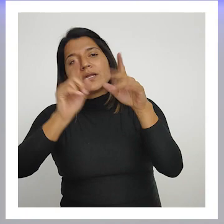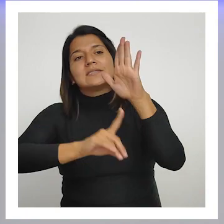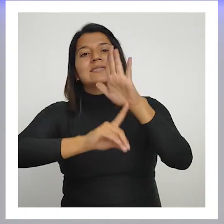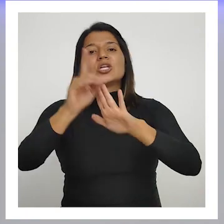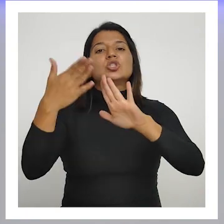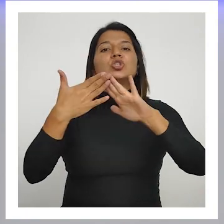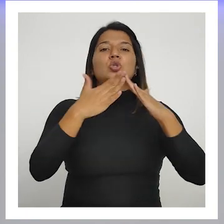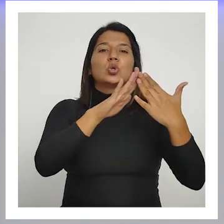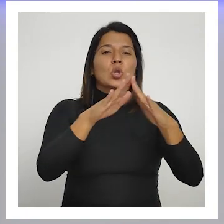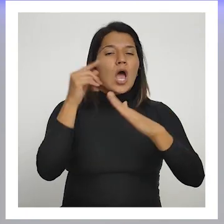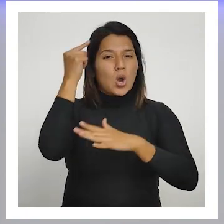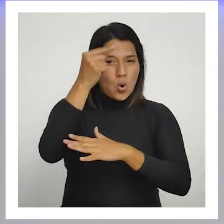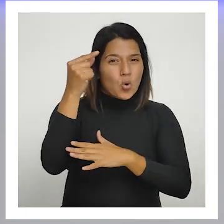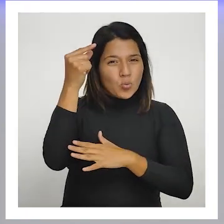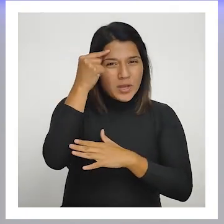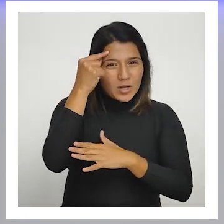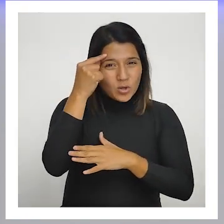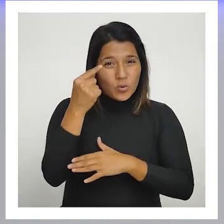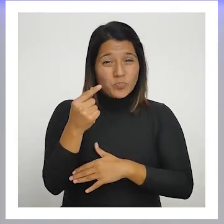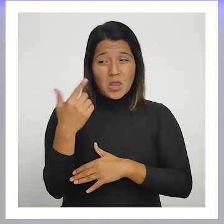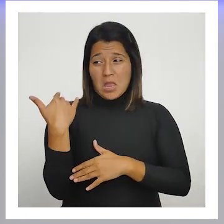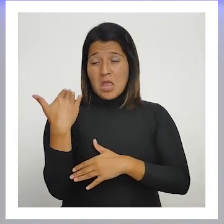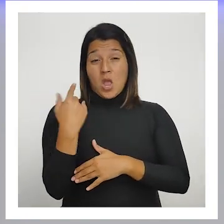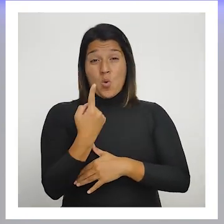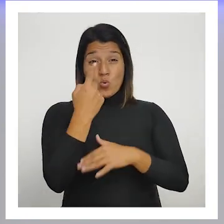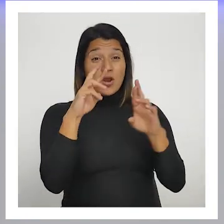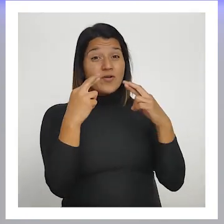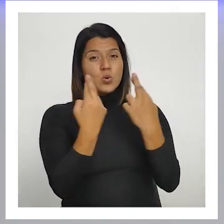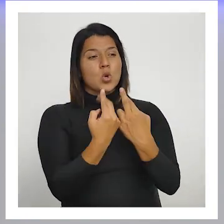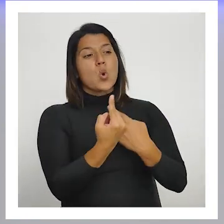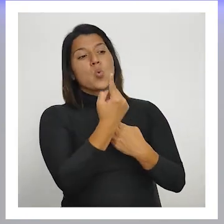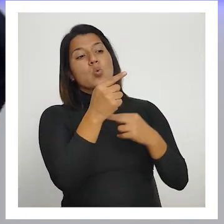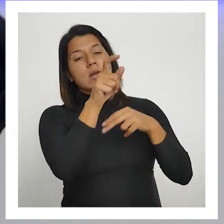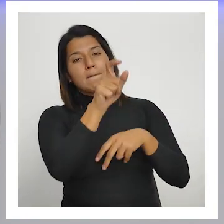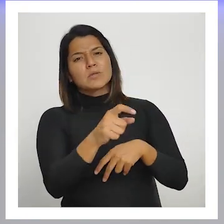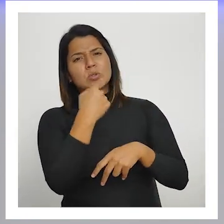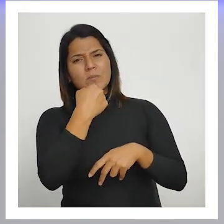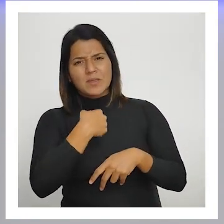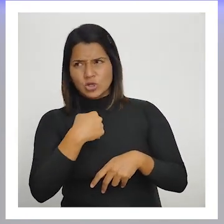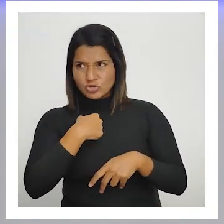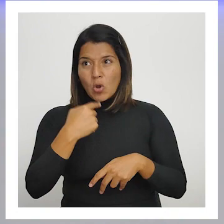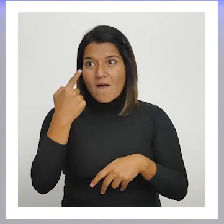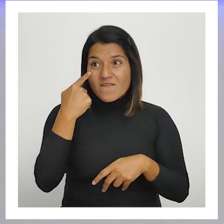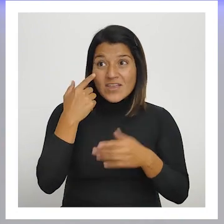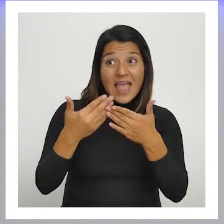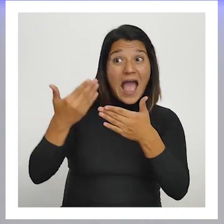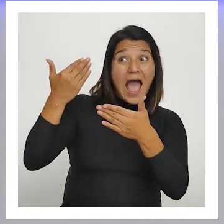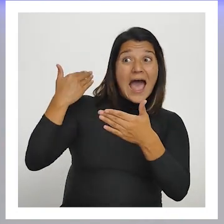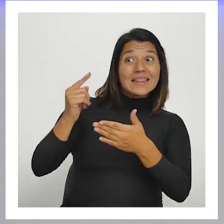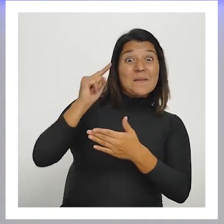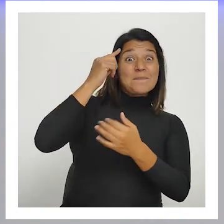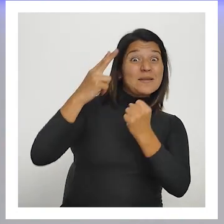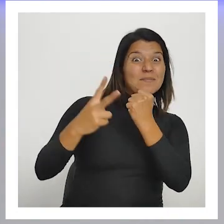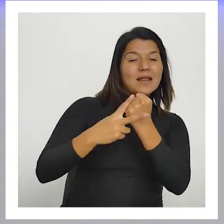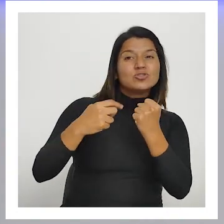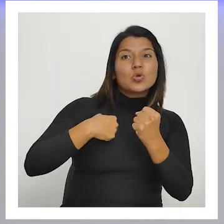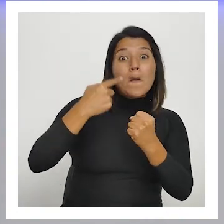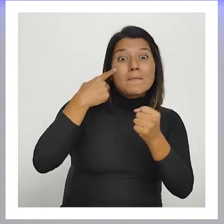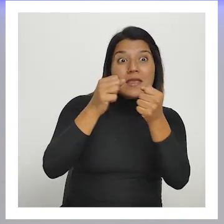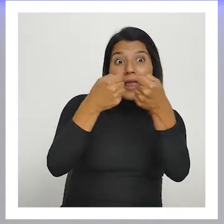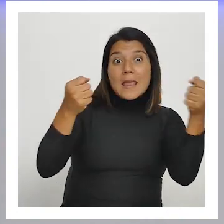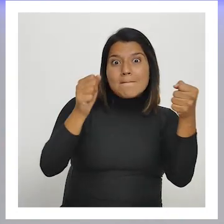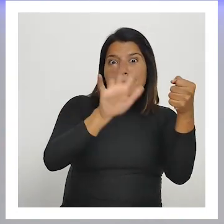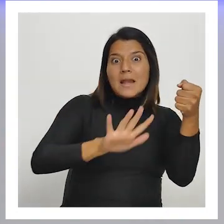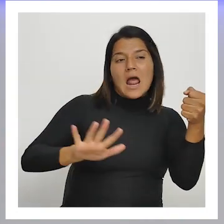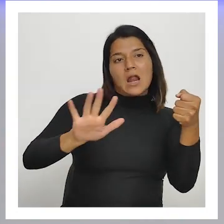Incluso hace unos días en una reunión que teníamos, alguien nos decía, yo vi los planos de la primera propuesta de ciudad gobierno, pero